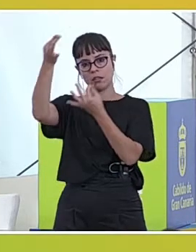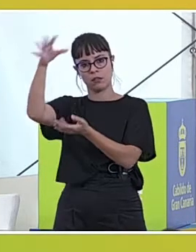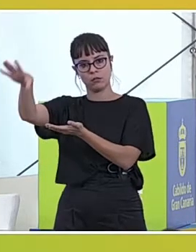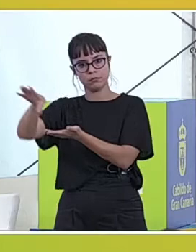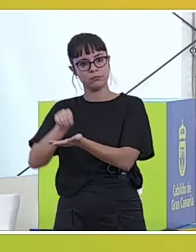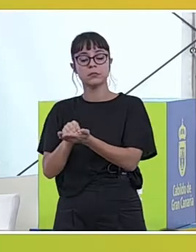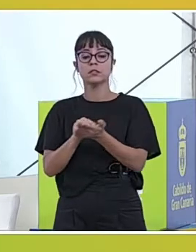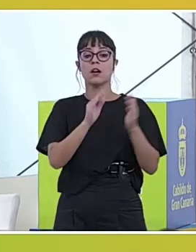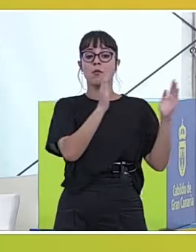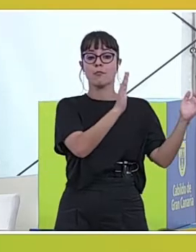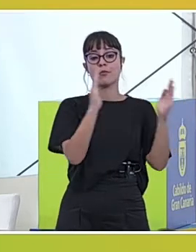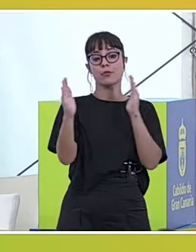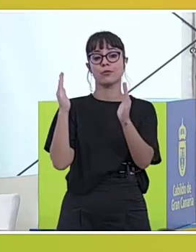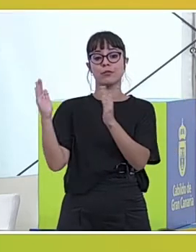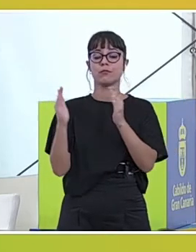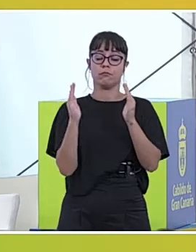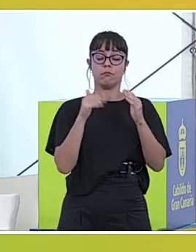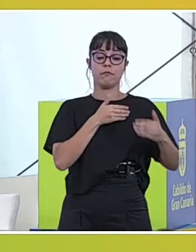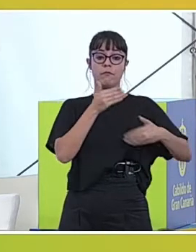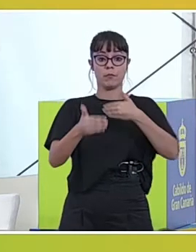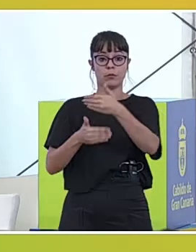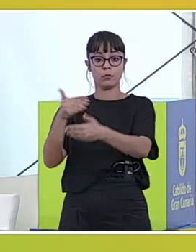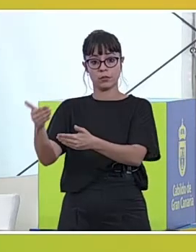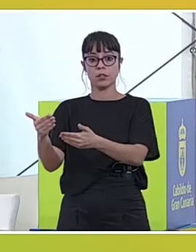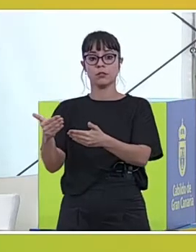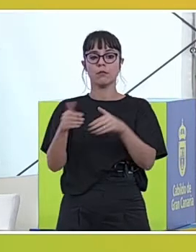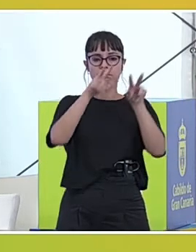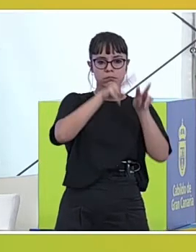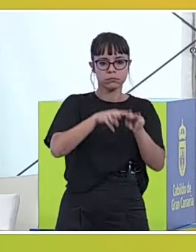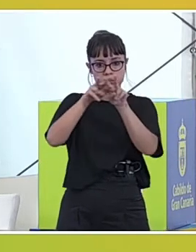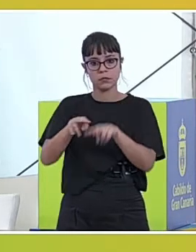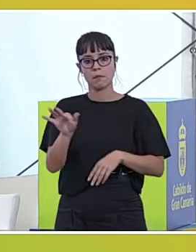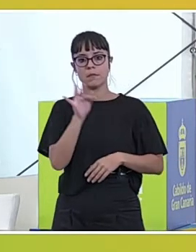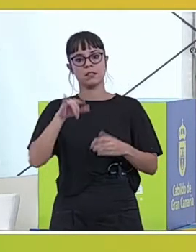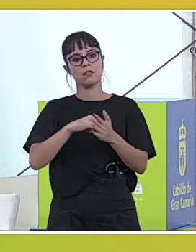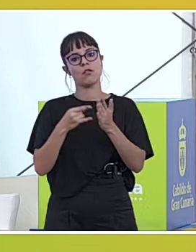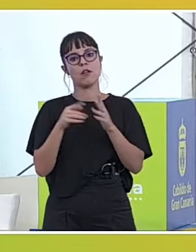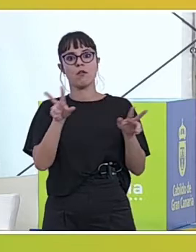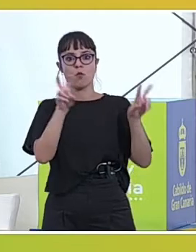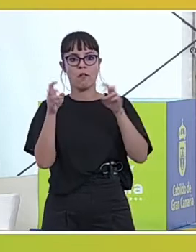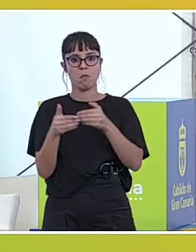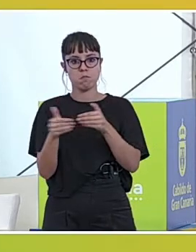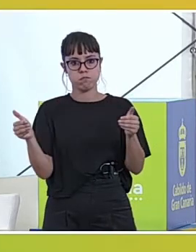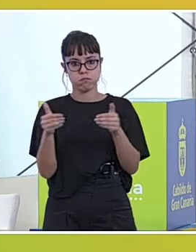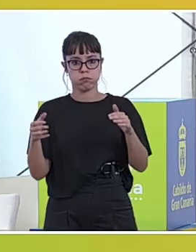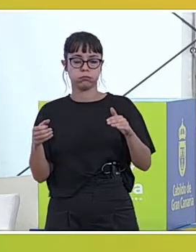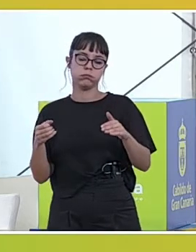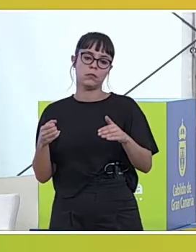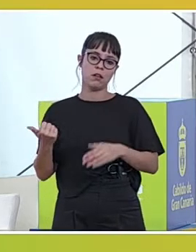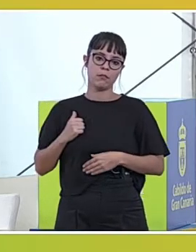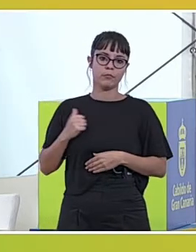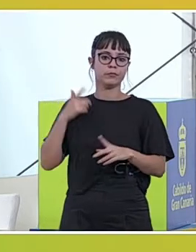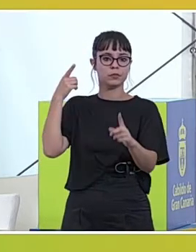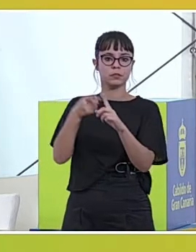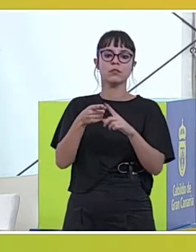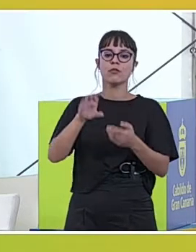de salmueras, incluyendo tecnologías prometedoras y disruptivas, tratando de ayudarlas a su comercialización y